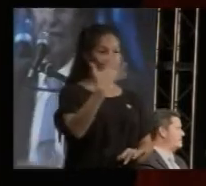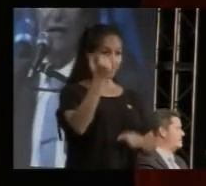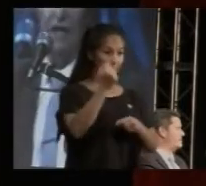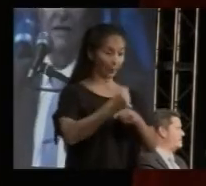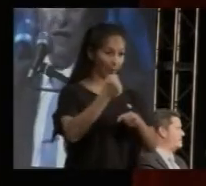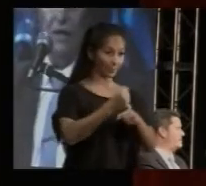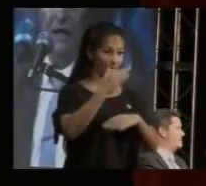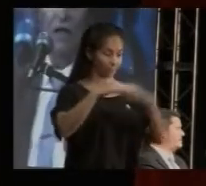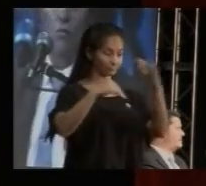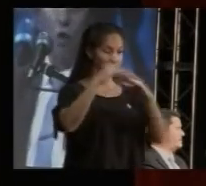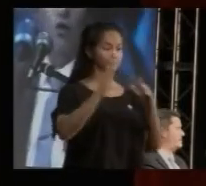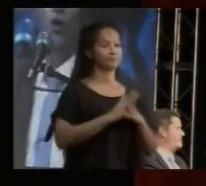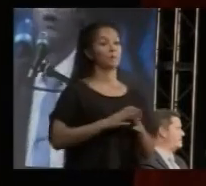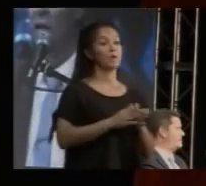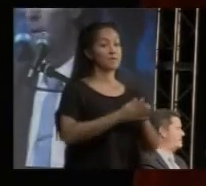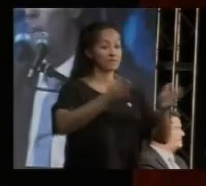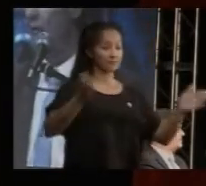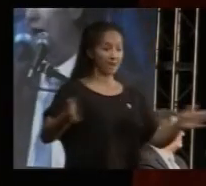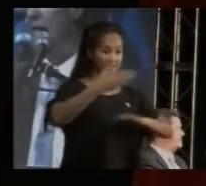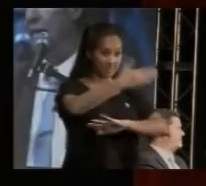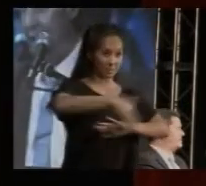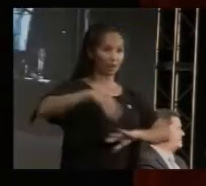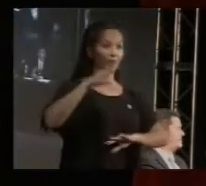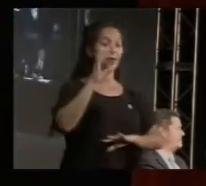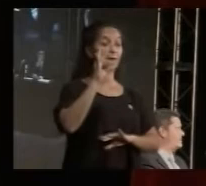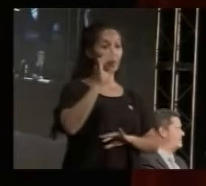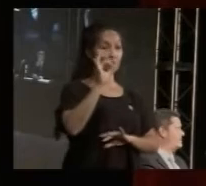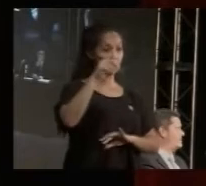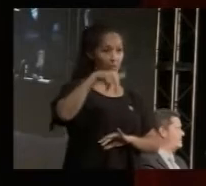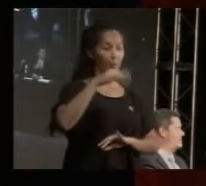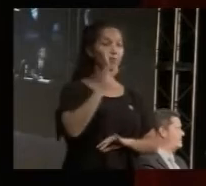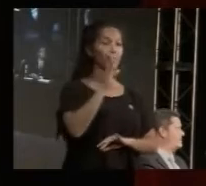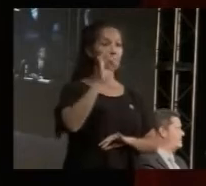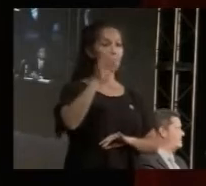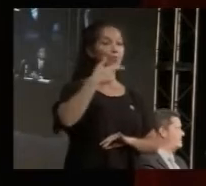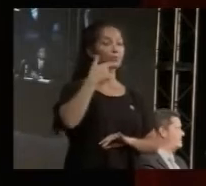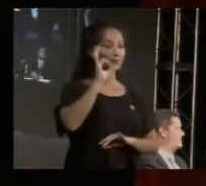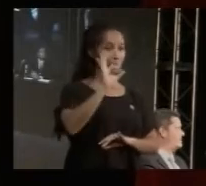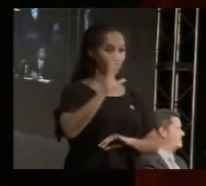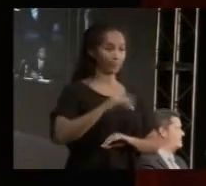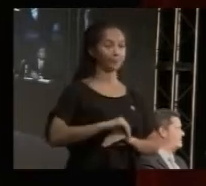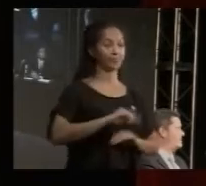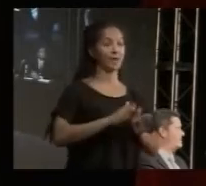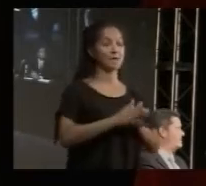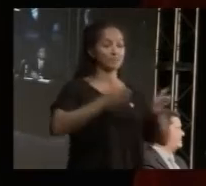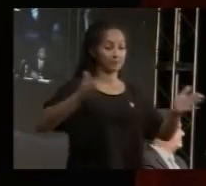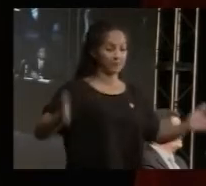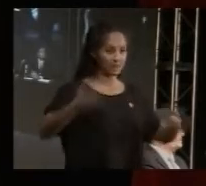importantes: el ensanche de Avenida Don Bosco, entre Circunvalación y Ramírez, el ensanche de Blas